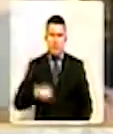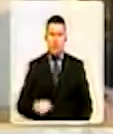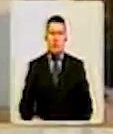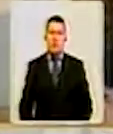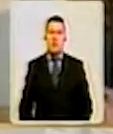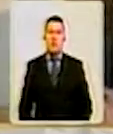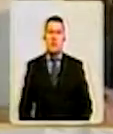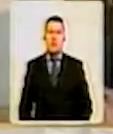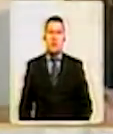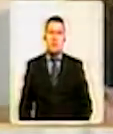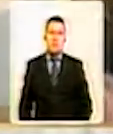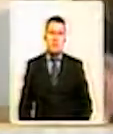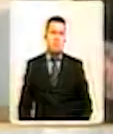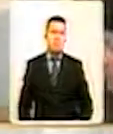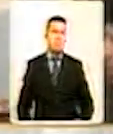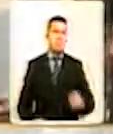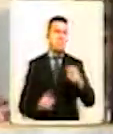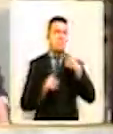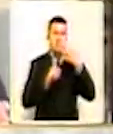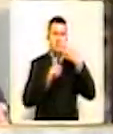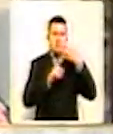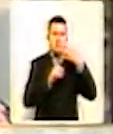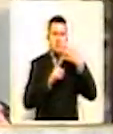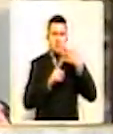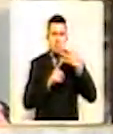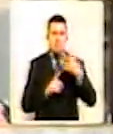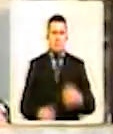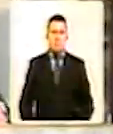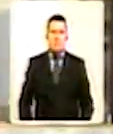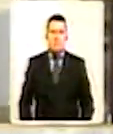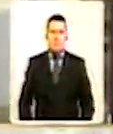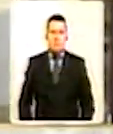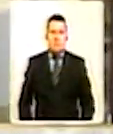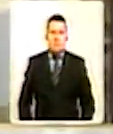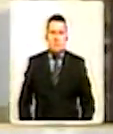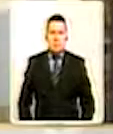deber. En tercer lugar,